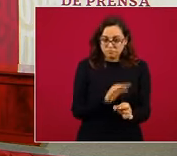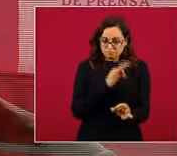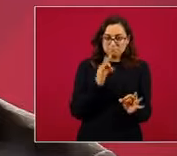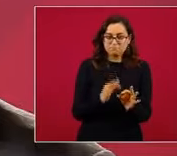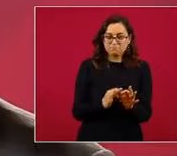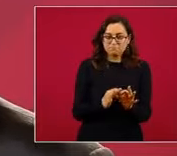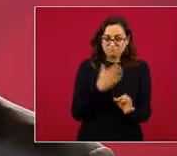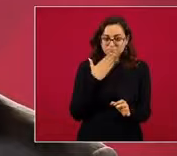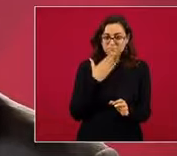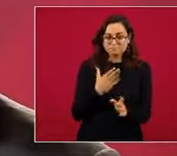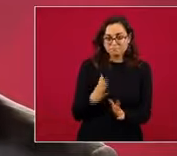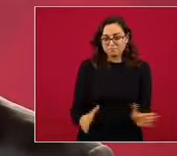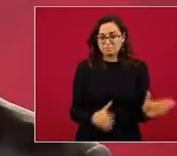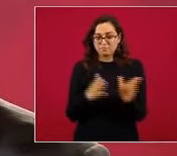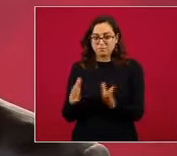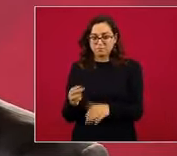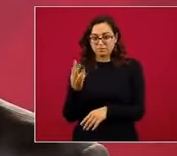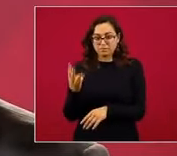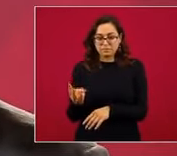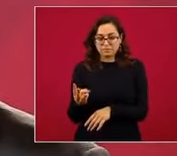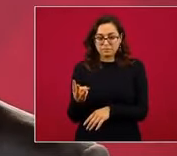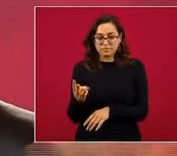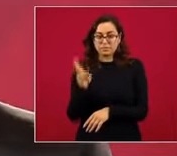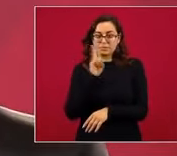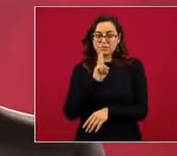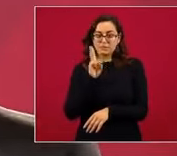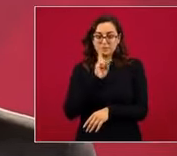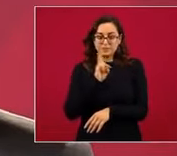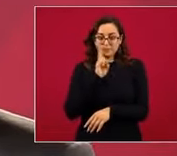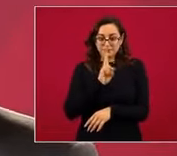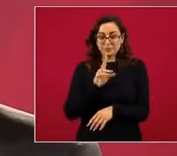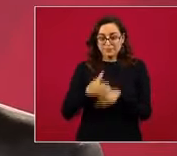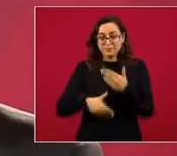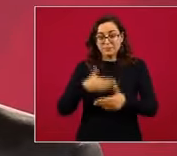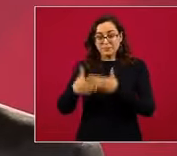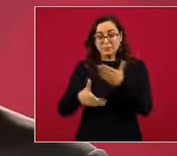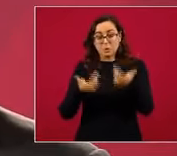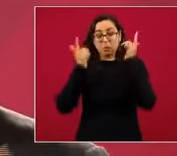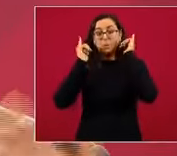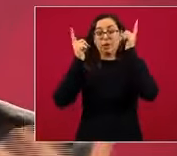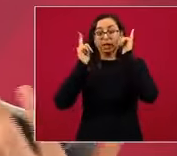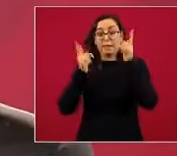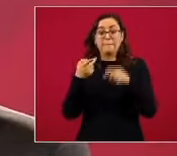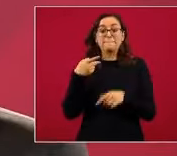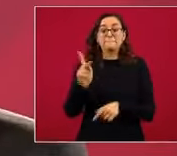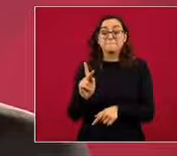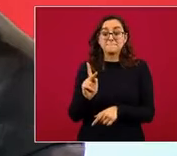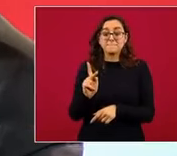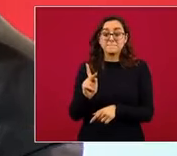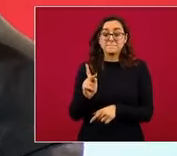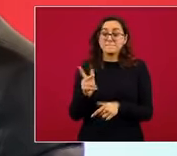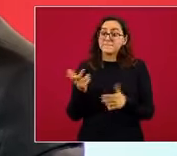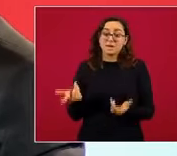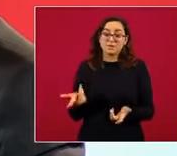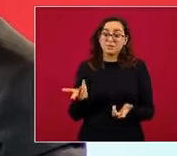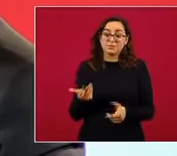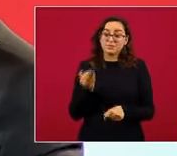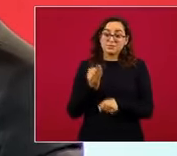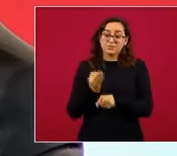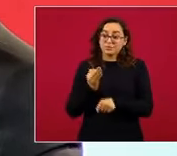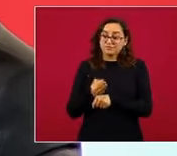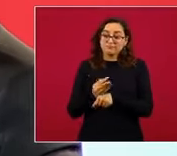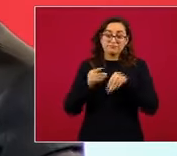eficaz, y después se probara en fase clínica 3 y eventualmente pudiera ser de gran utilidad. Pero la noticia está más rápida y más